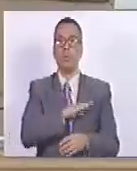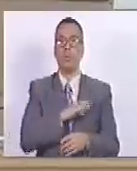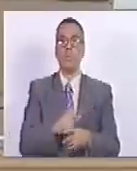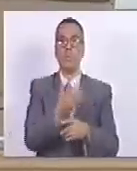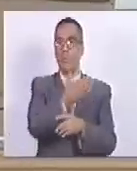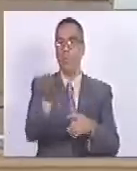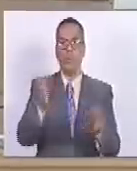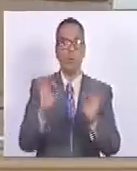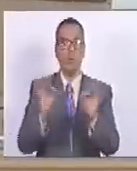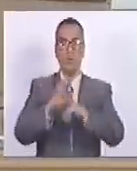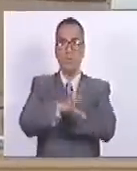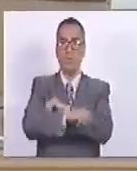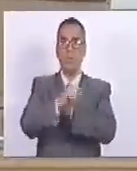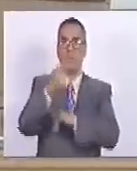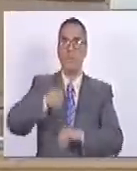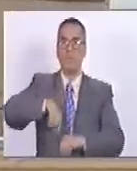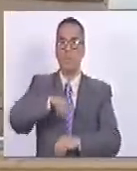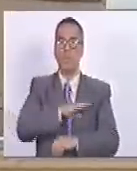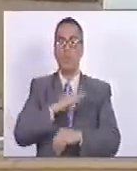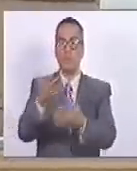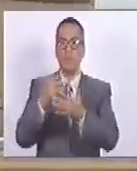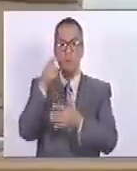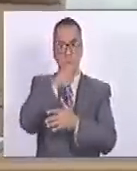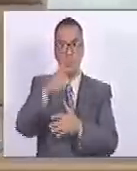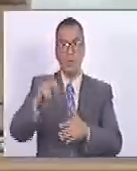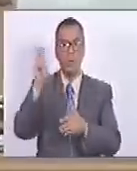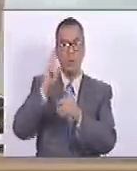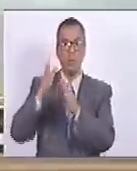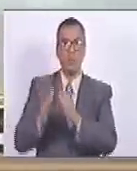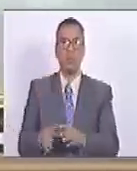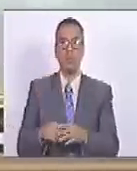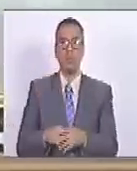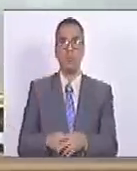son de ustedes, ladrones. Son nuestros, del pueblo de Venezuela.